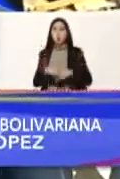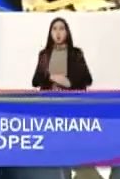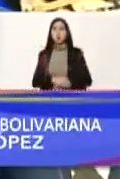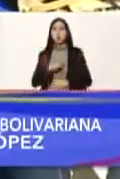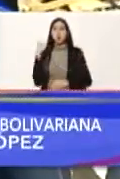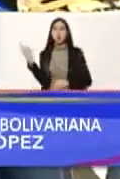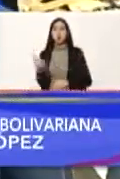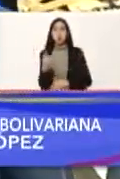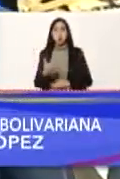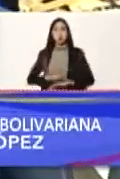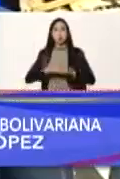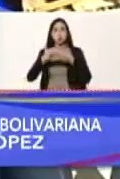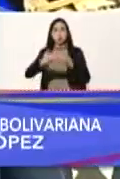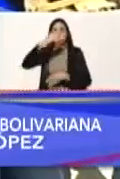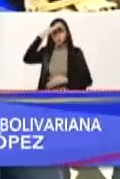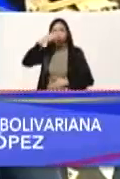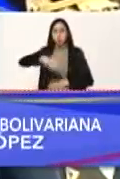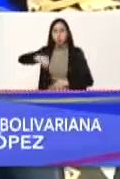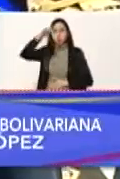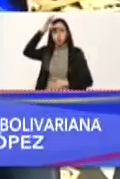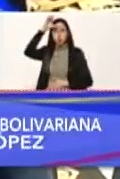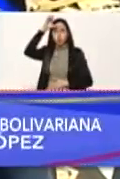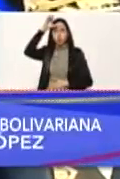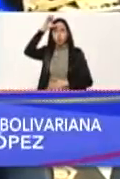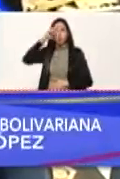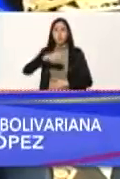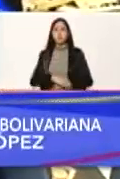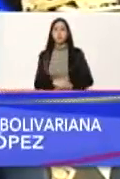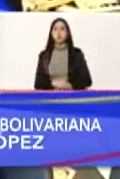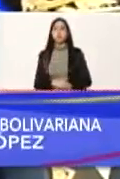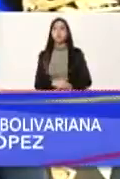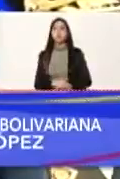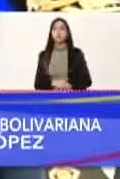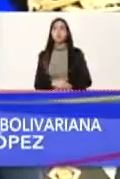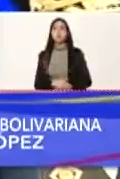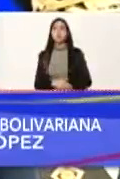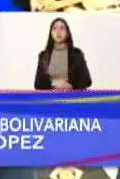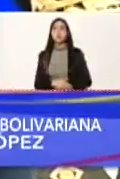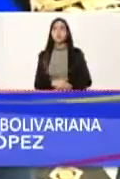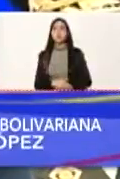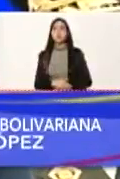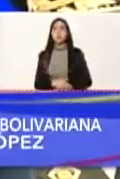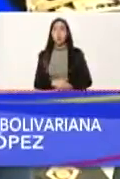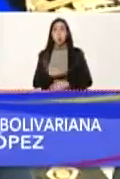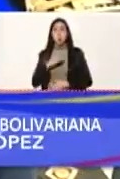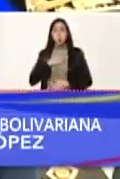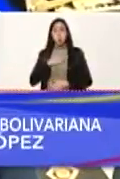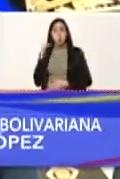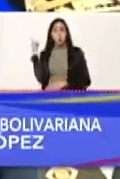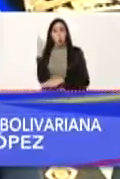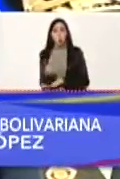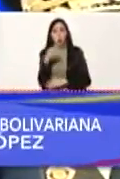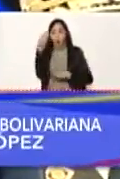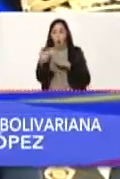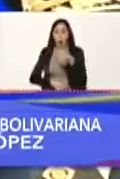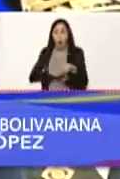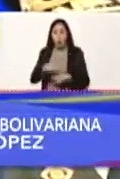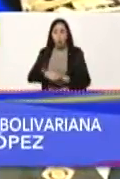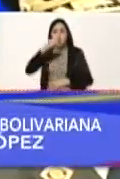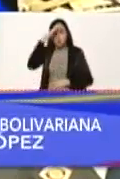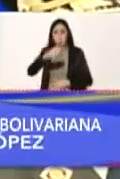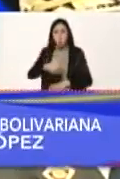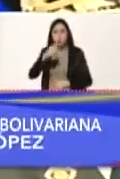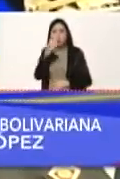solo para la Milicia Nacional Bolivariana. Y una de las órdenes que le he dado es garantizar que los milicianos y